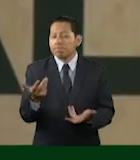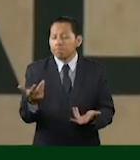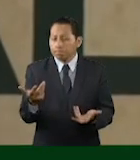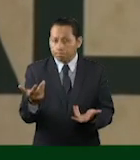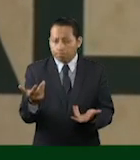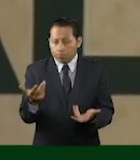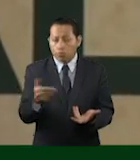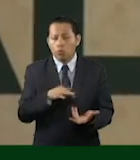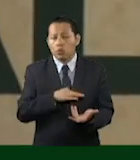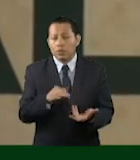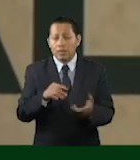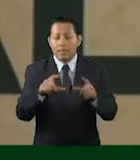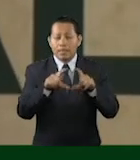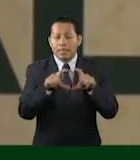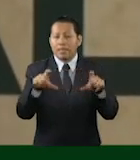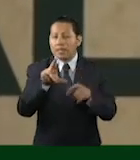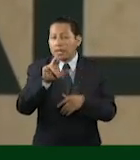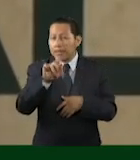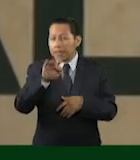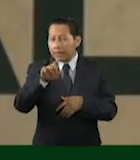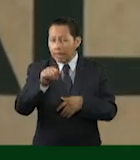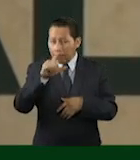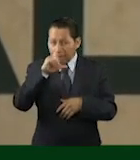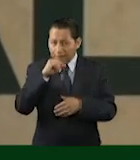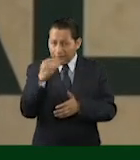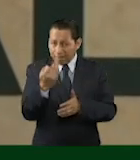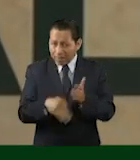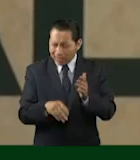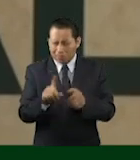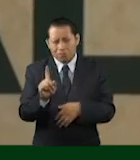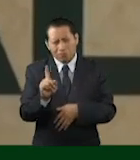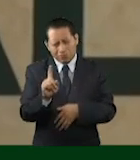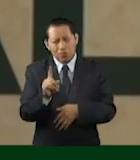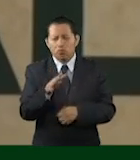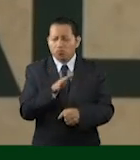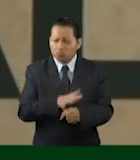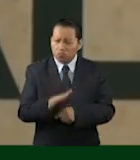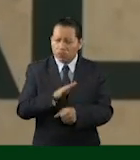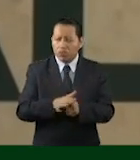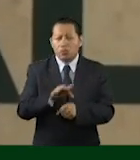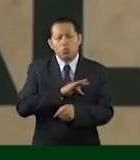de recetas, sino que se pueda garantizar la posibilidad